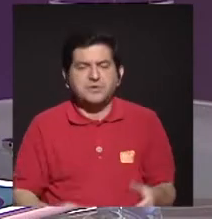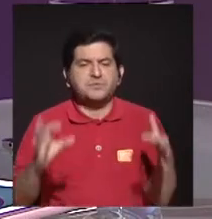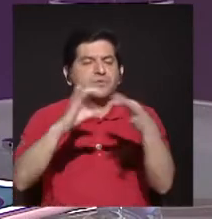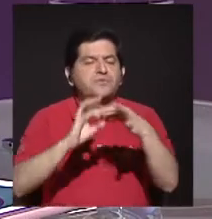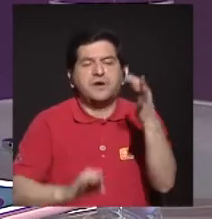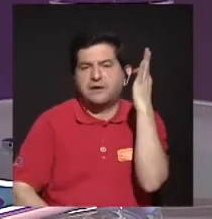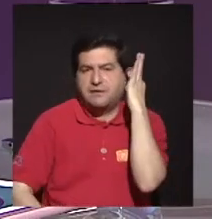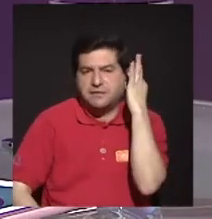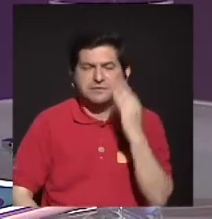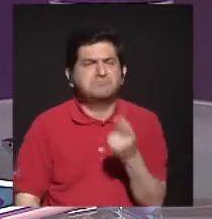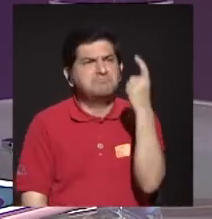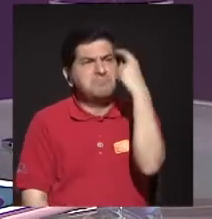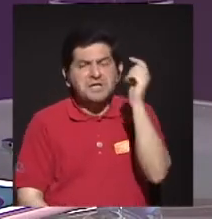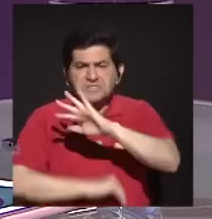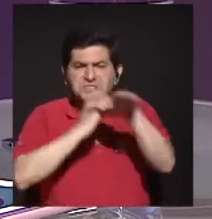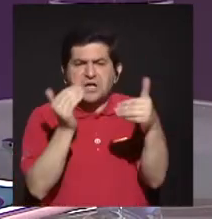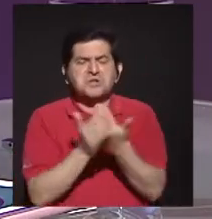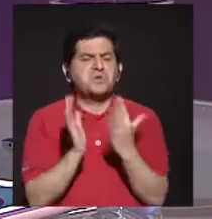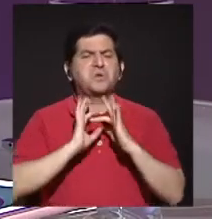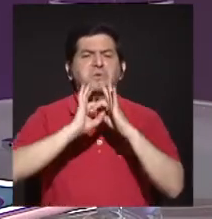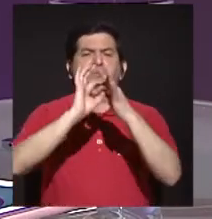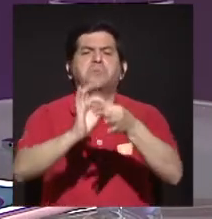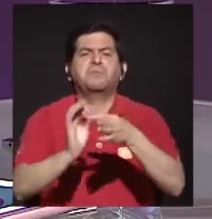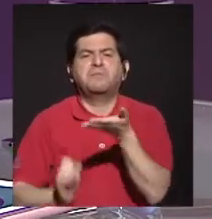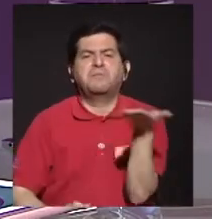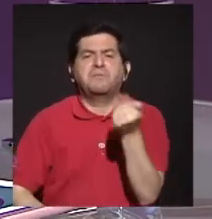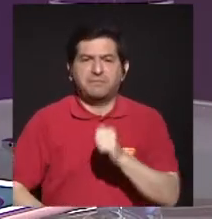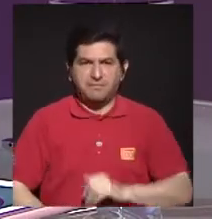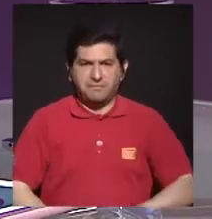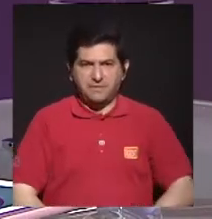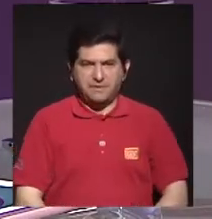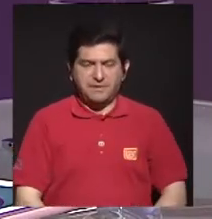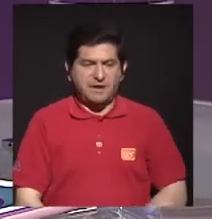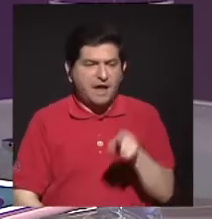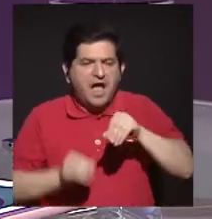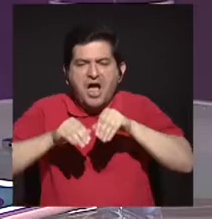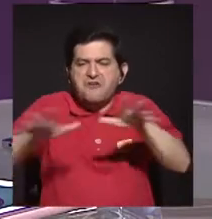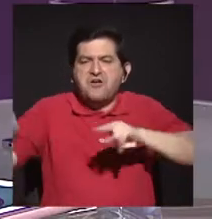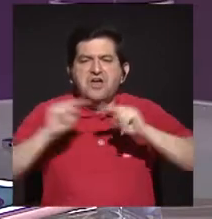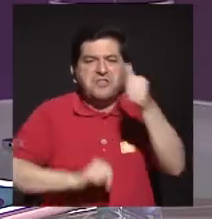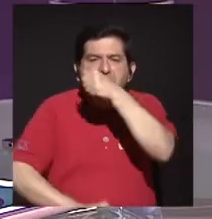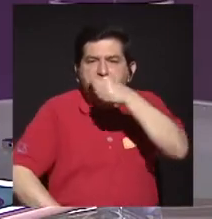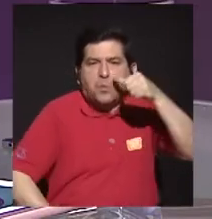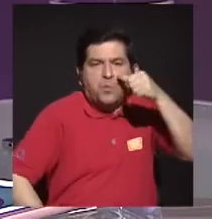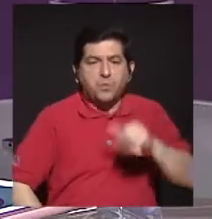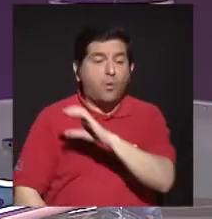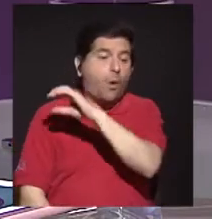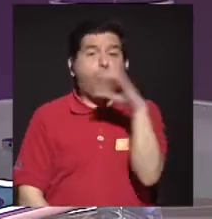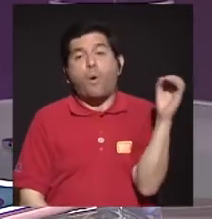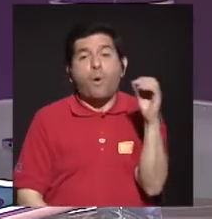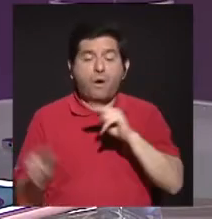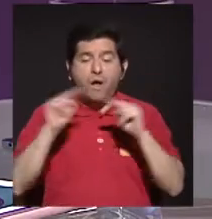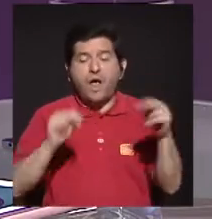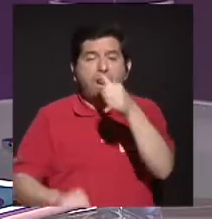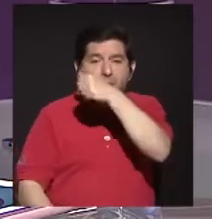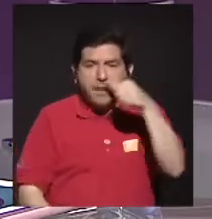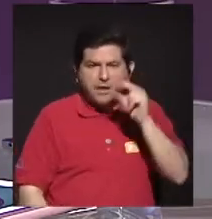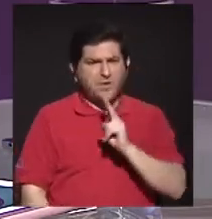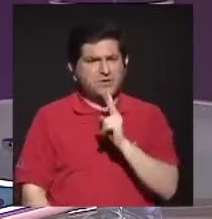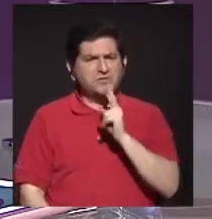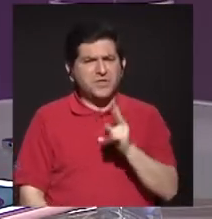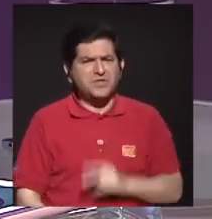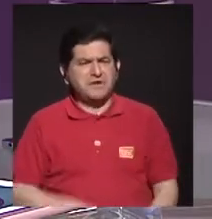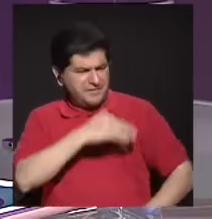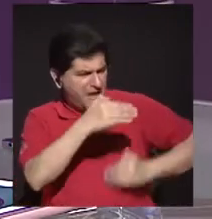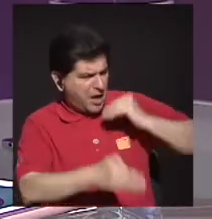mujeres, se piensan que todas están relacionadas con redes de narcotráfico, o que el tráfico de drogas es realmente una